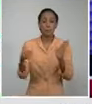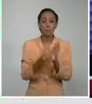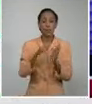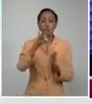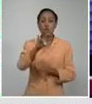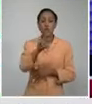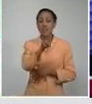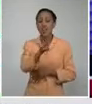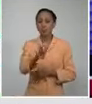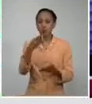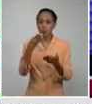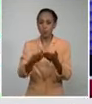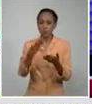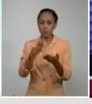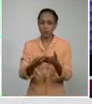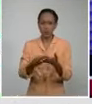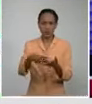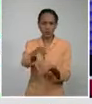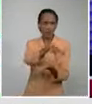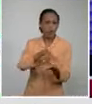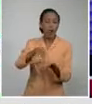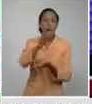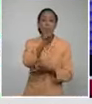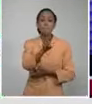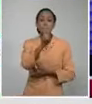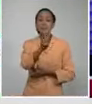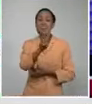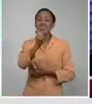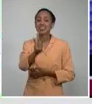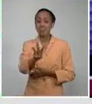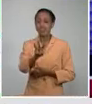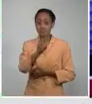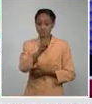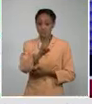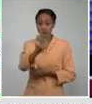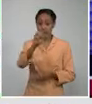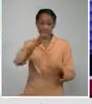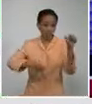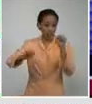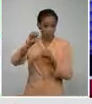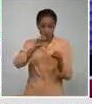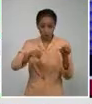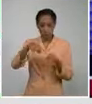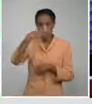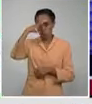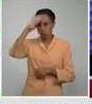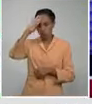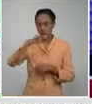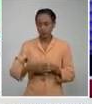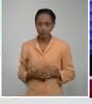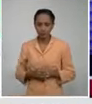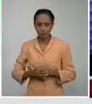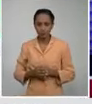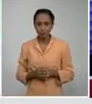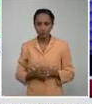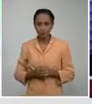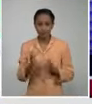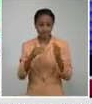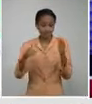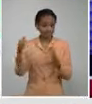20.914 muestras en los 23 laboratorios de biología molecular de nuestro país, nuevamente por encima